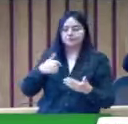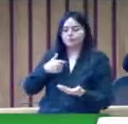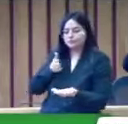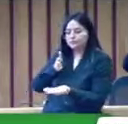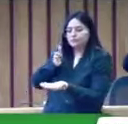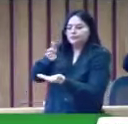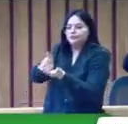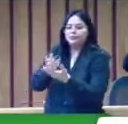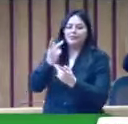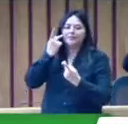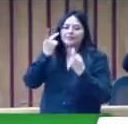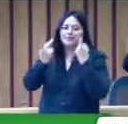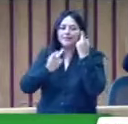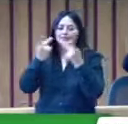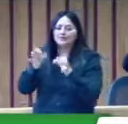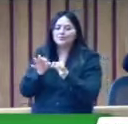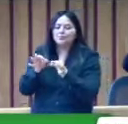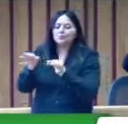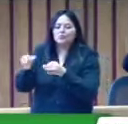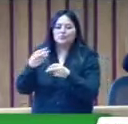al municipio de Puerto Triunfo.